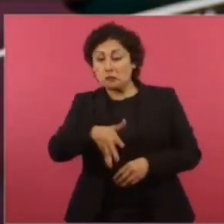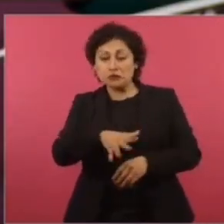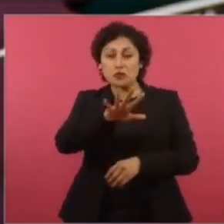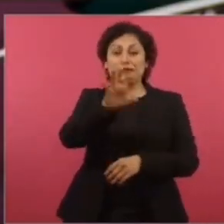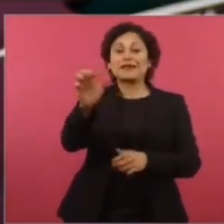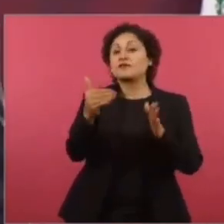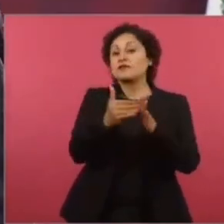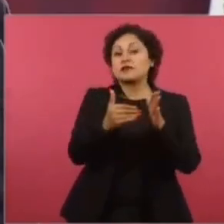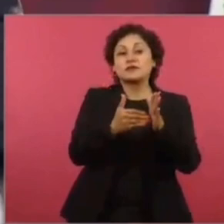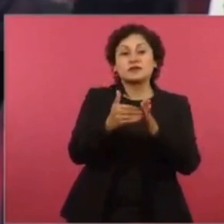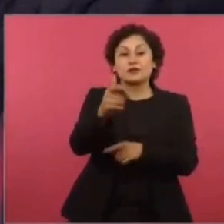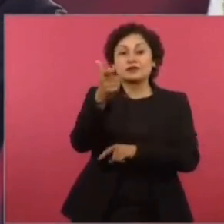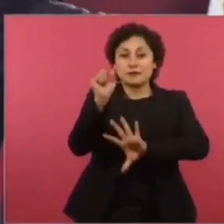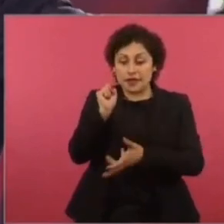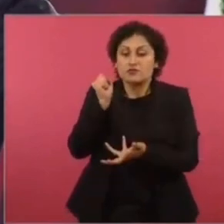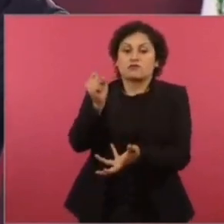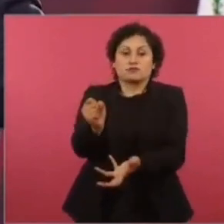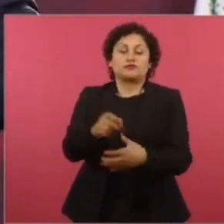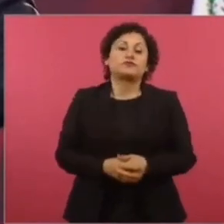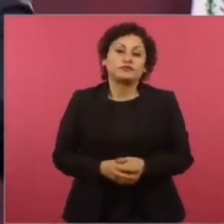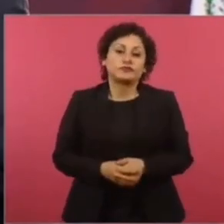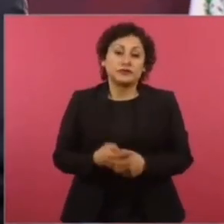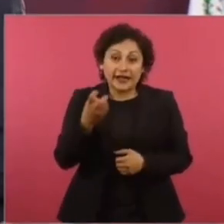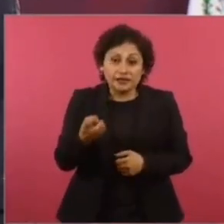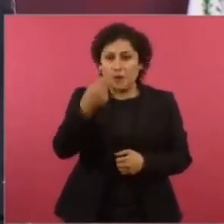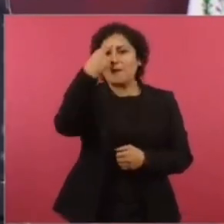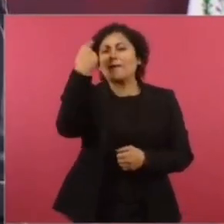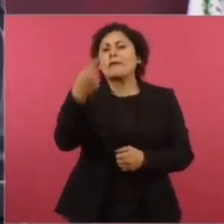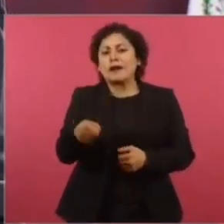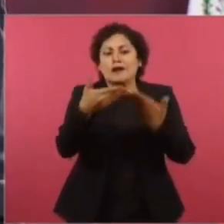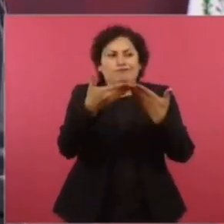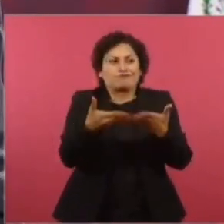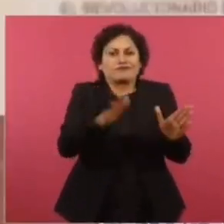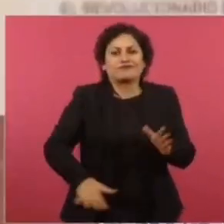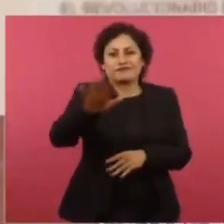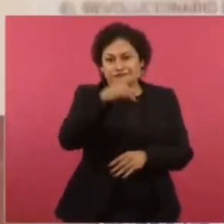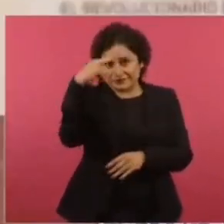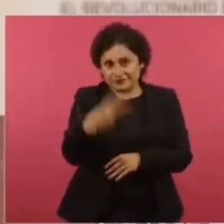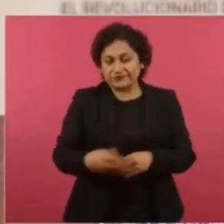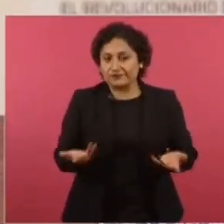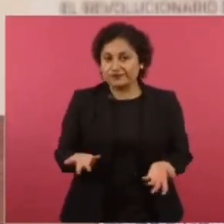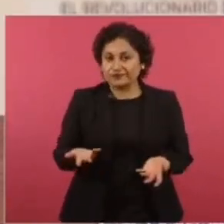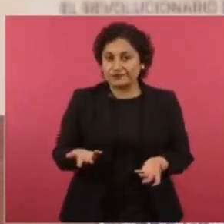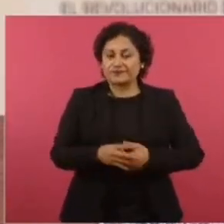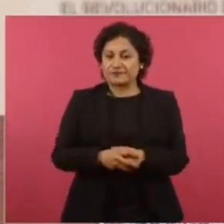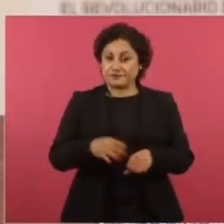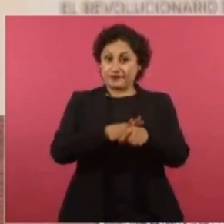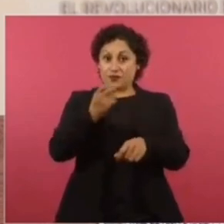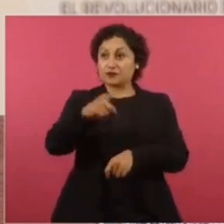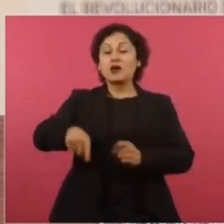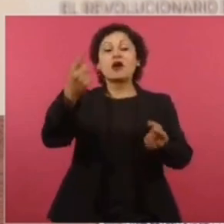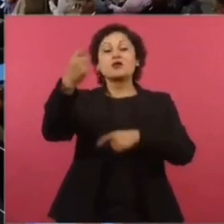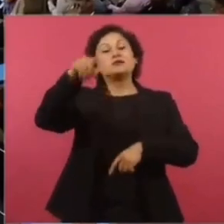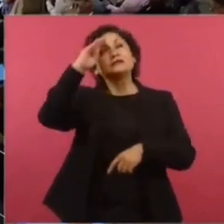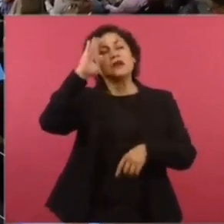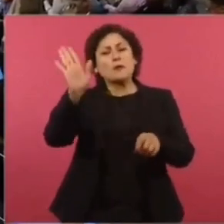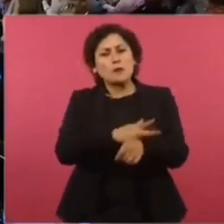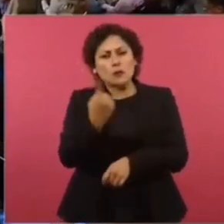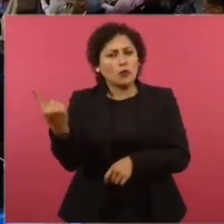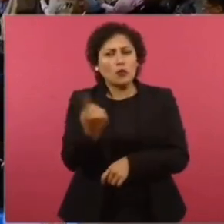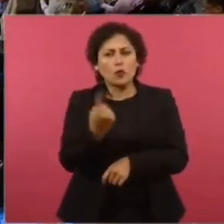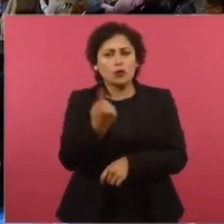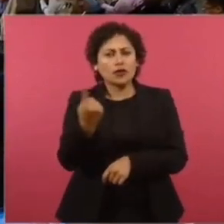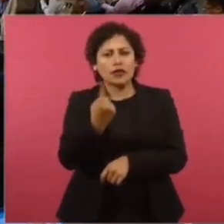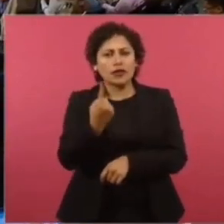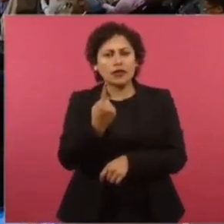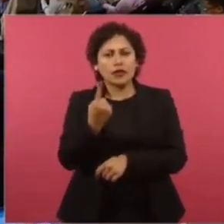alrededor de 500,000,000,000 de pesos. Todo eso es público. Entonces, cuando preguntas por qué se puede